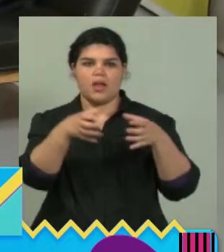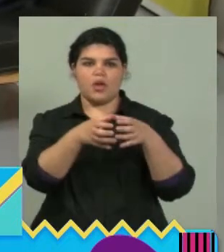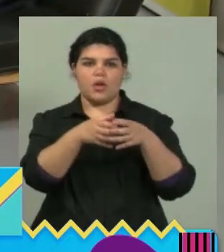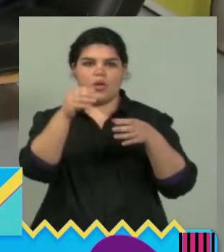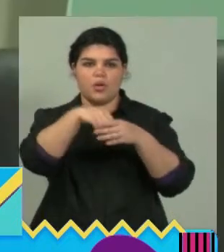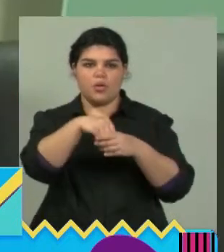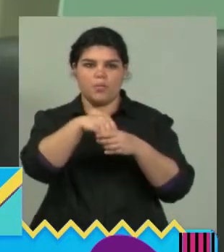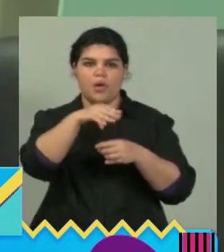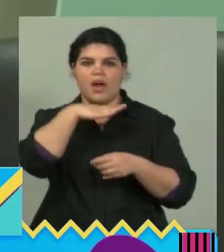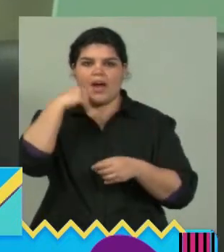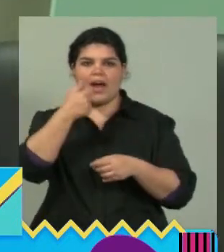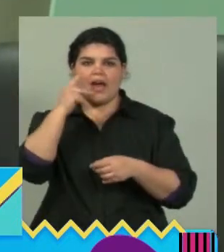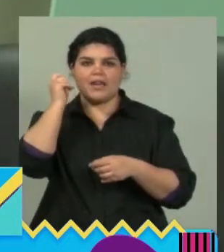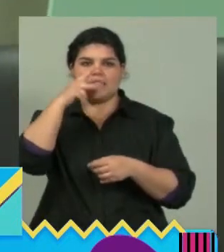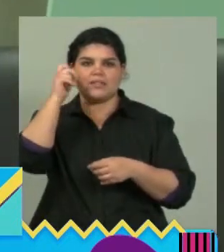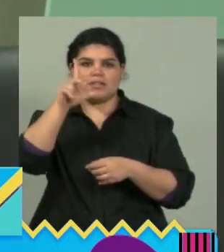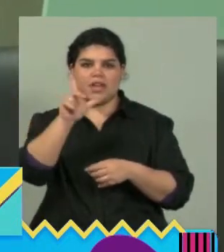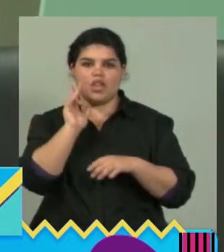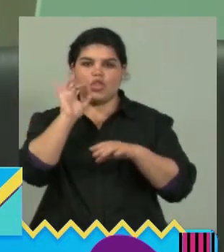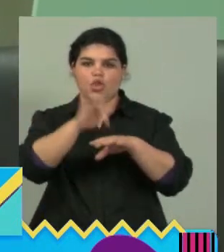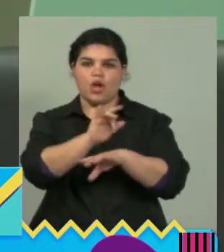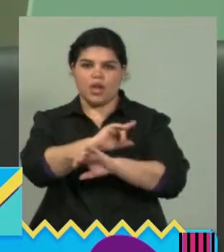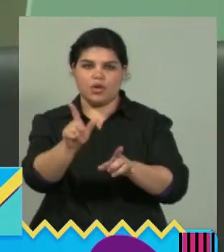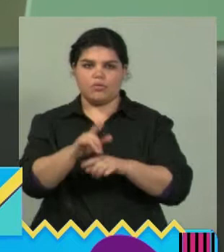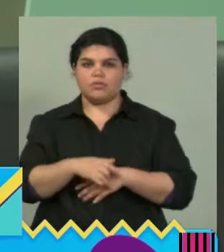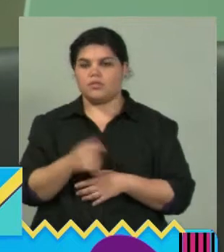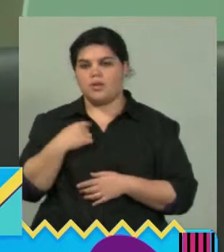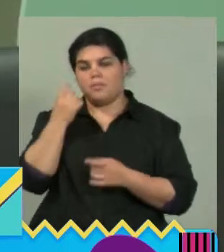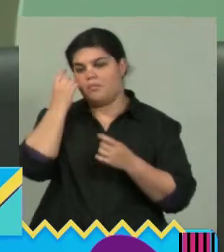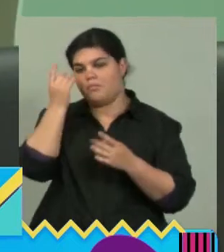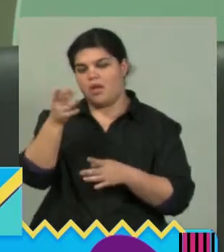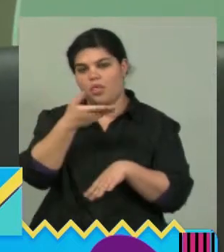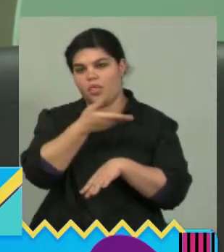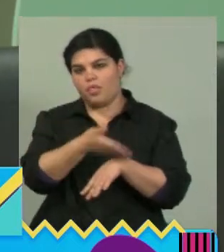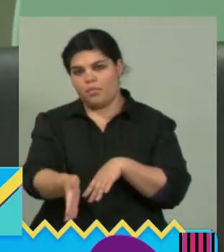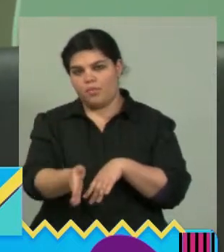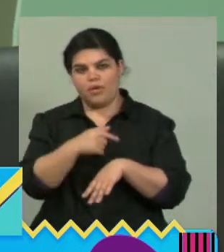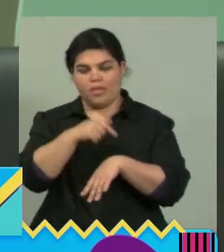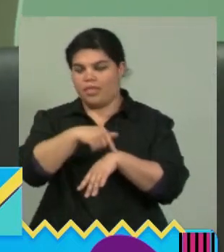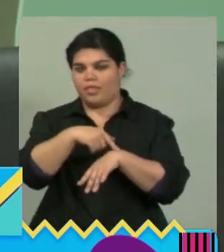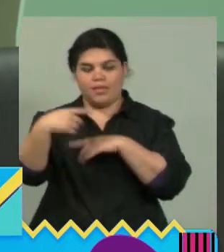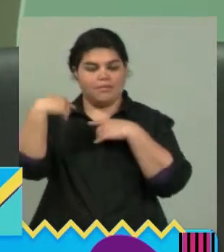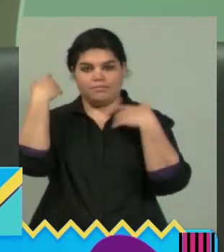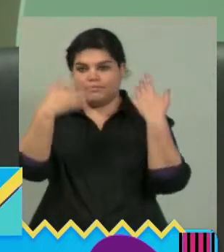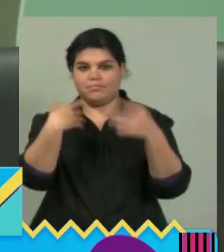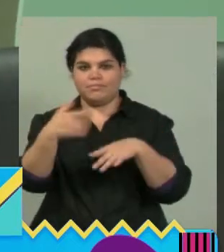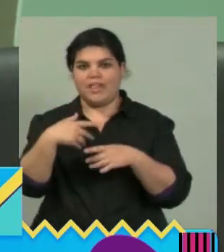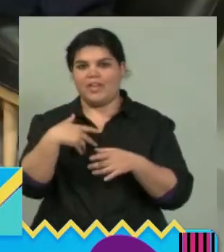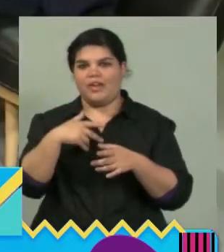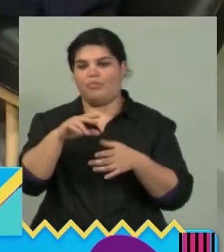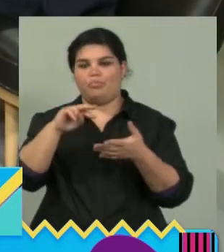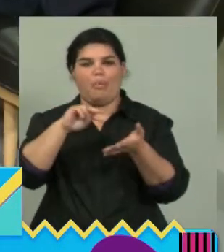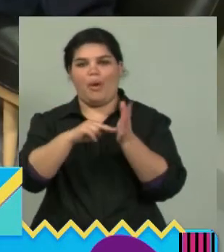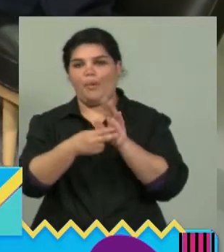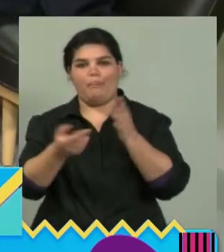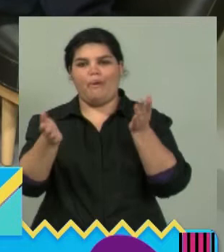no se toca. Muchísimas gracias, Saúl, por estar aquí. No, perdón por la demora, hubo una descoordinación de movilidades. De movilidad, pero